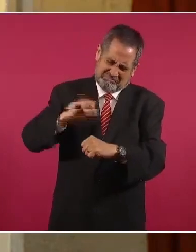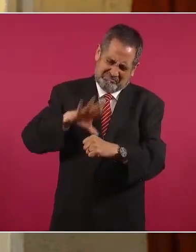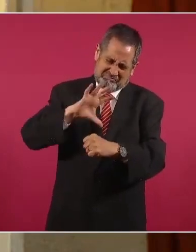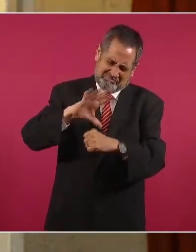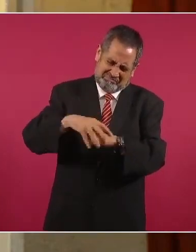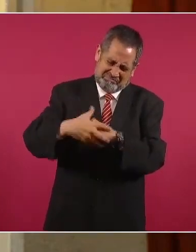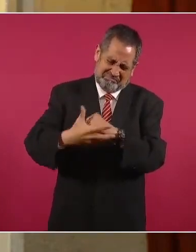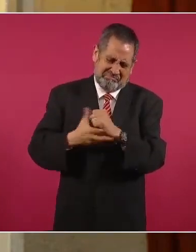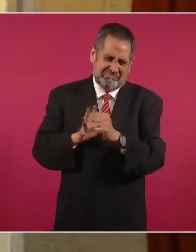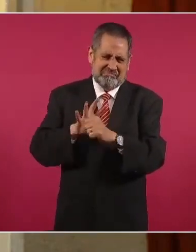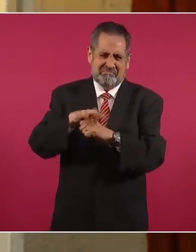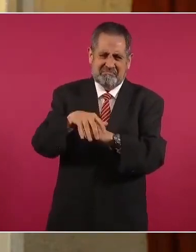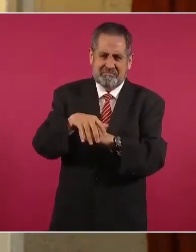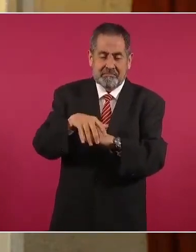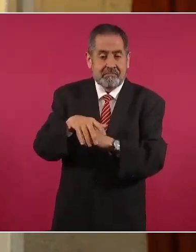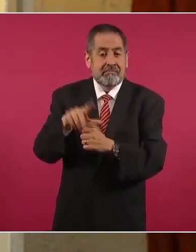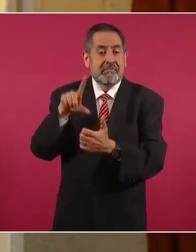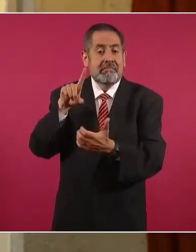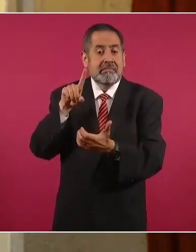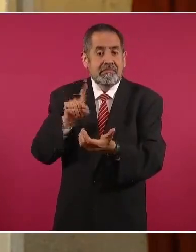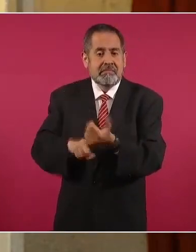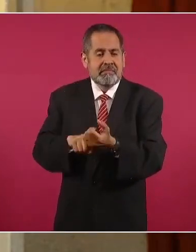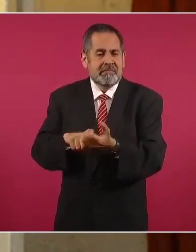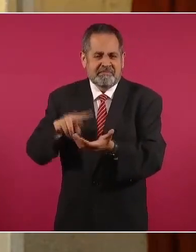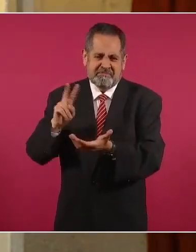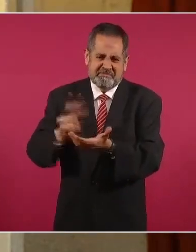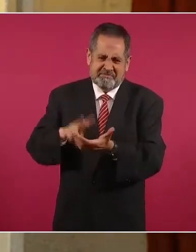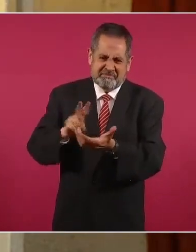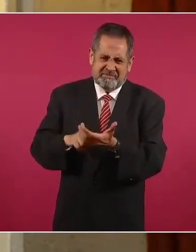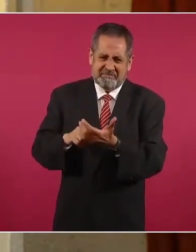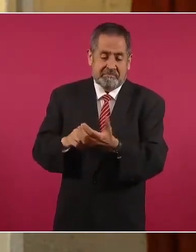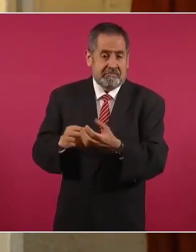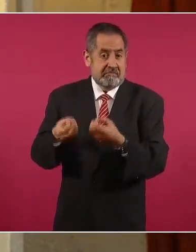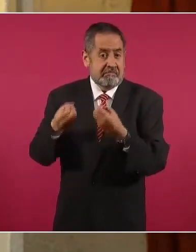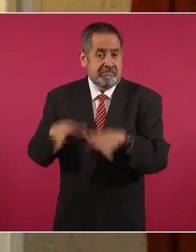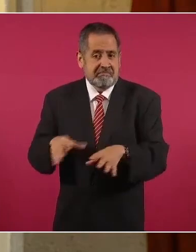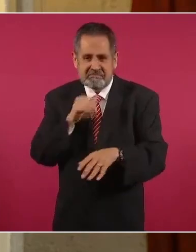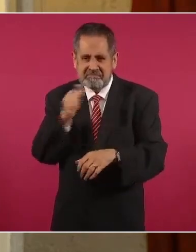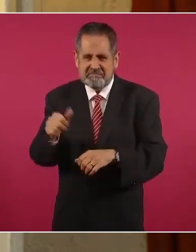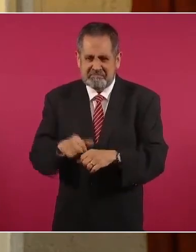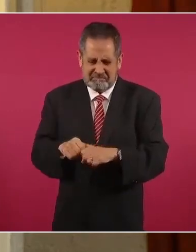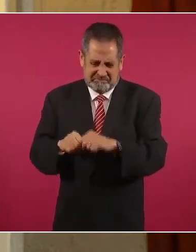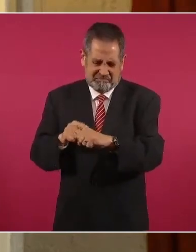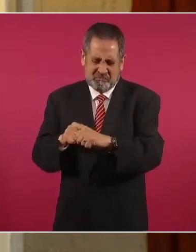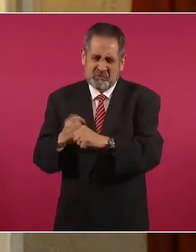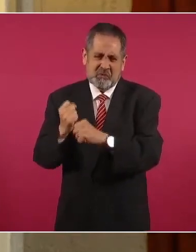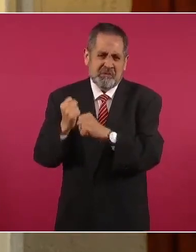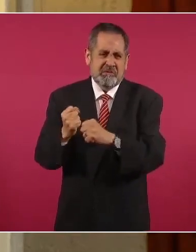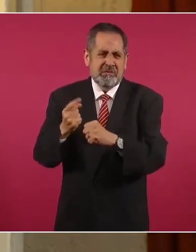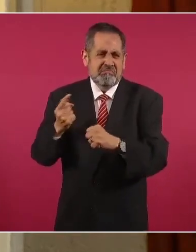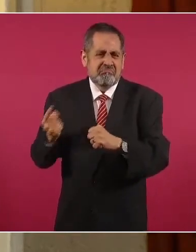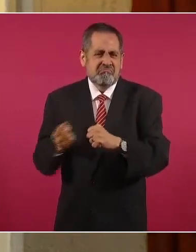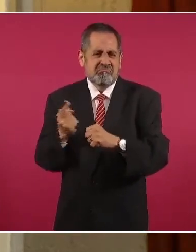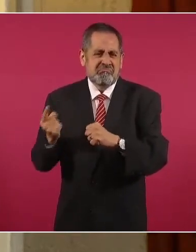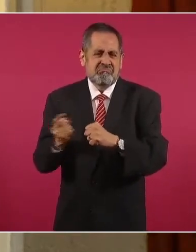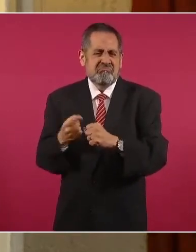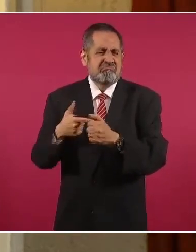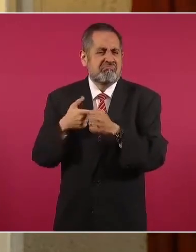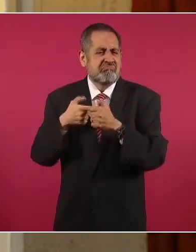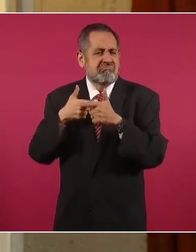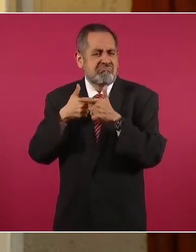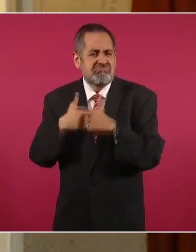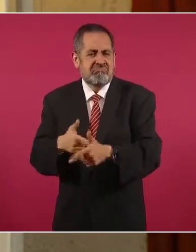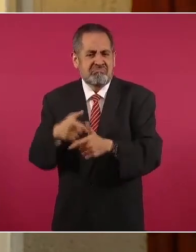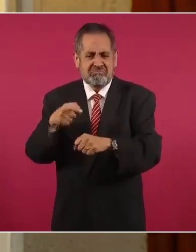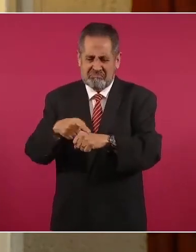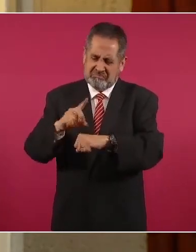el valor que lo hace bueno no perderá ni un instante, y ha de ser